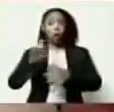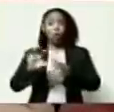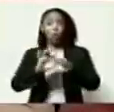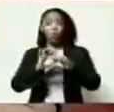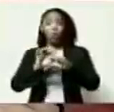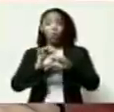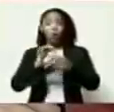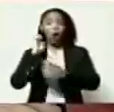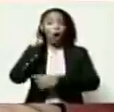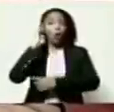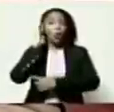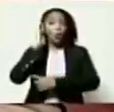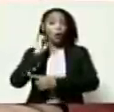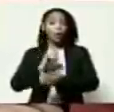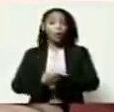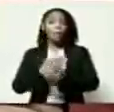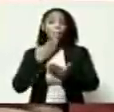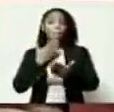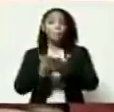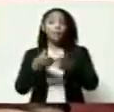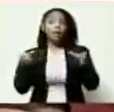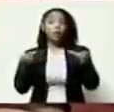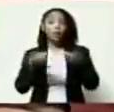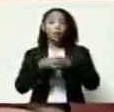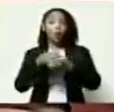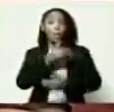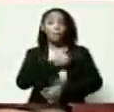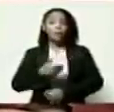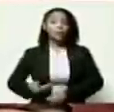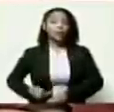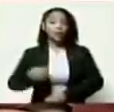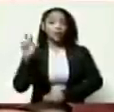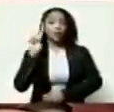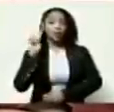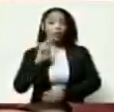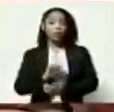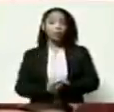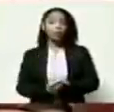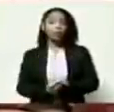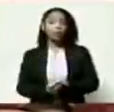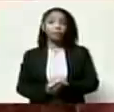Europea pida una reunión con el presidente de Venezuela.